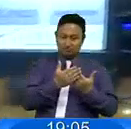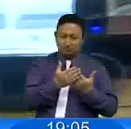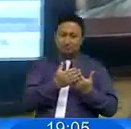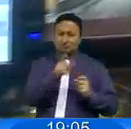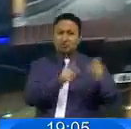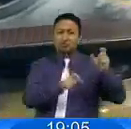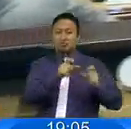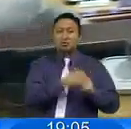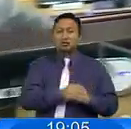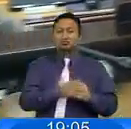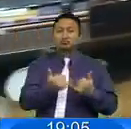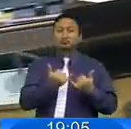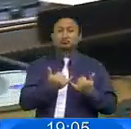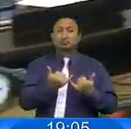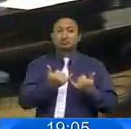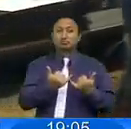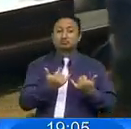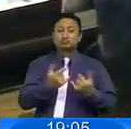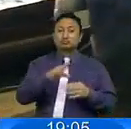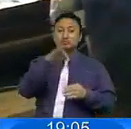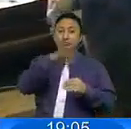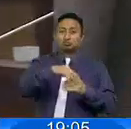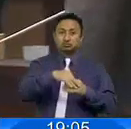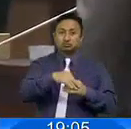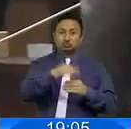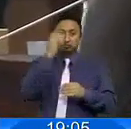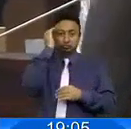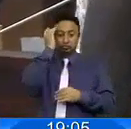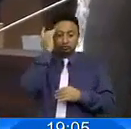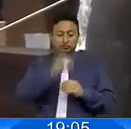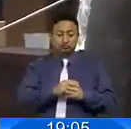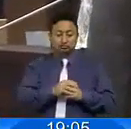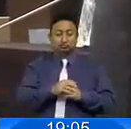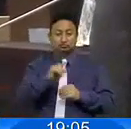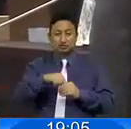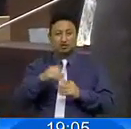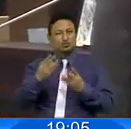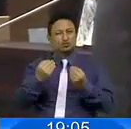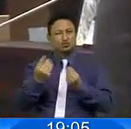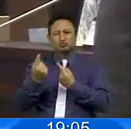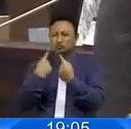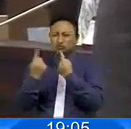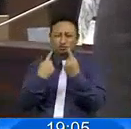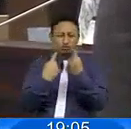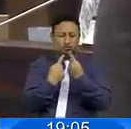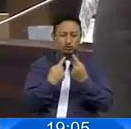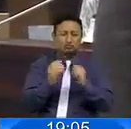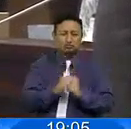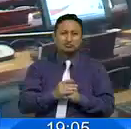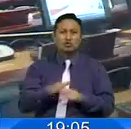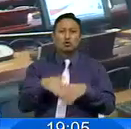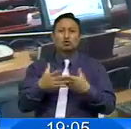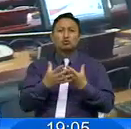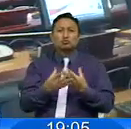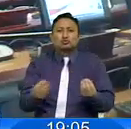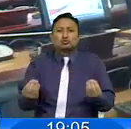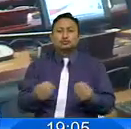mantiene en medio de la fragilidad de los votos y en conversaciones intensas que buscan una salida al tema informó javier